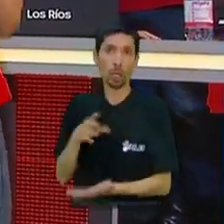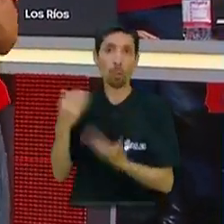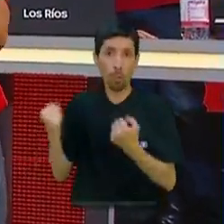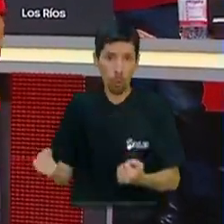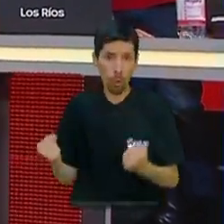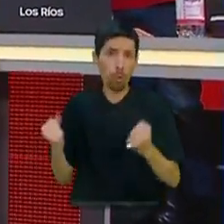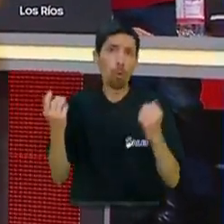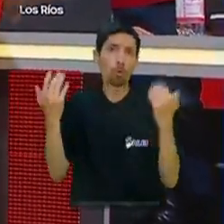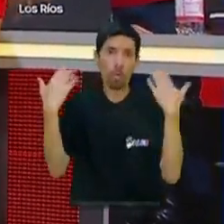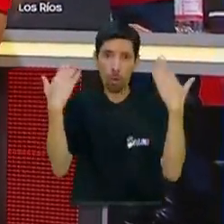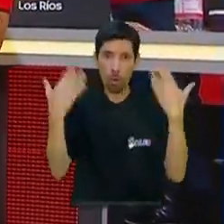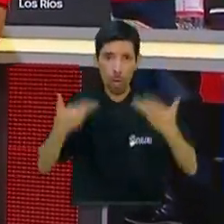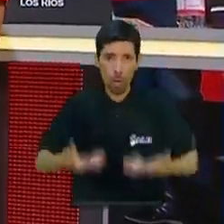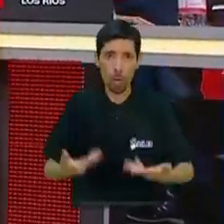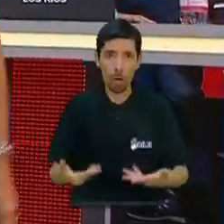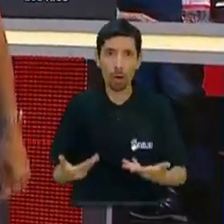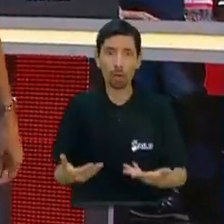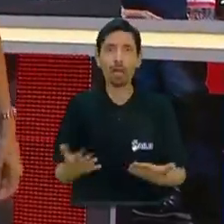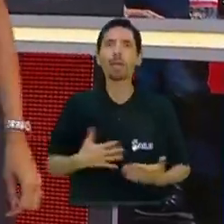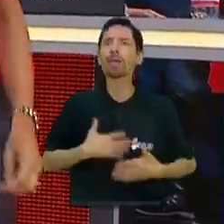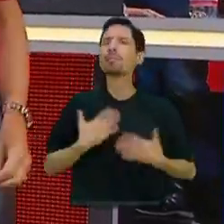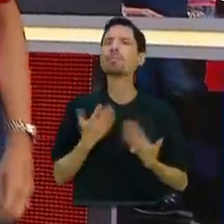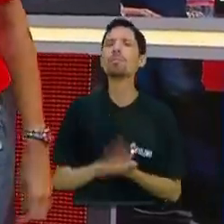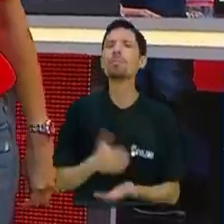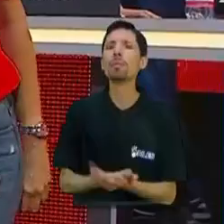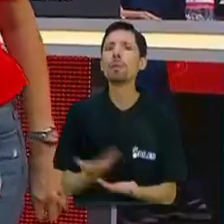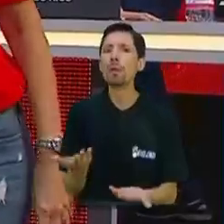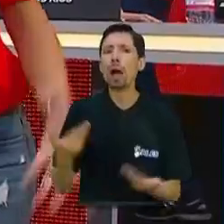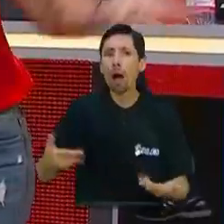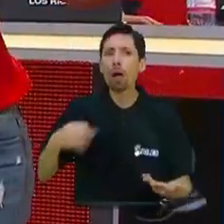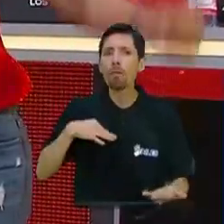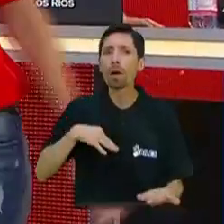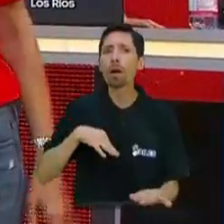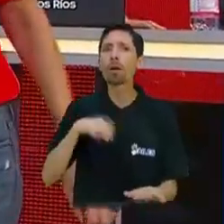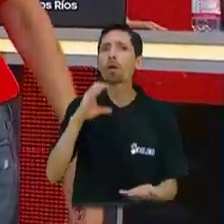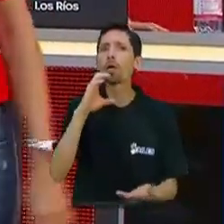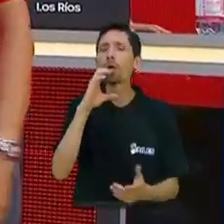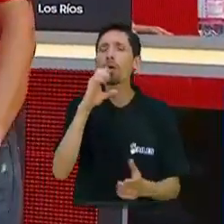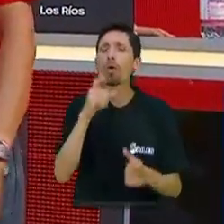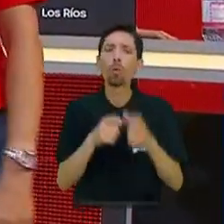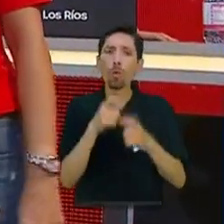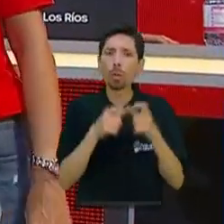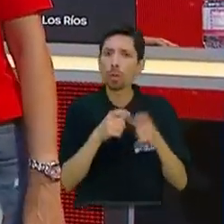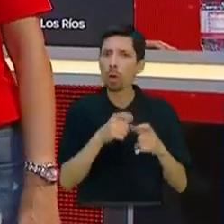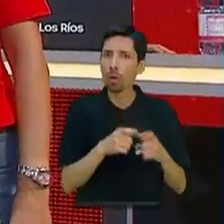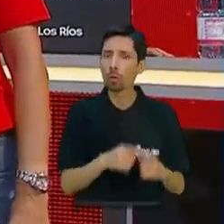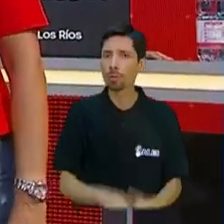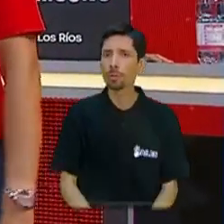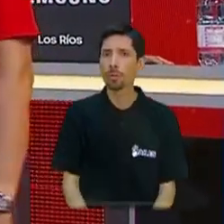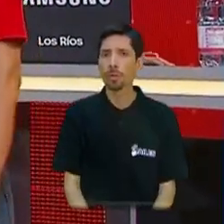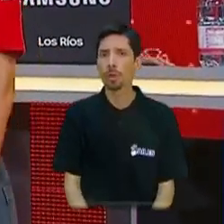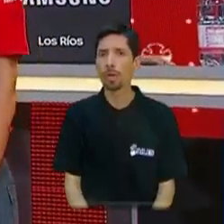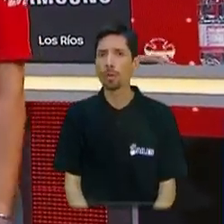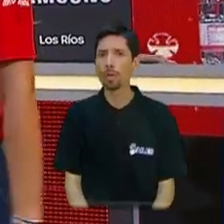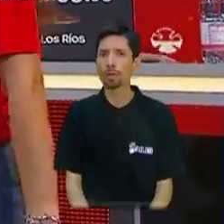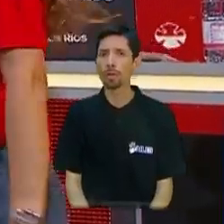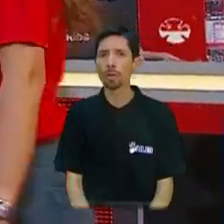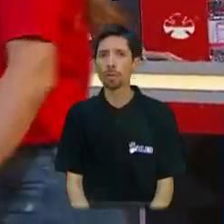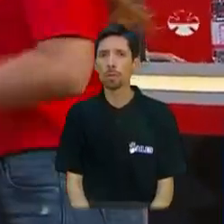ver cómo está, queremos sentir ese pulso. A ver, ¿dónde? Vamos al Banco Acúrico. ¿Qué está pasando por allá? Hola, buenas